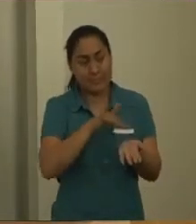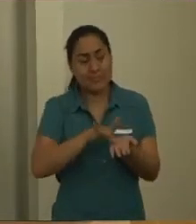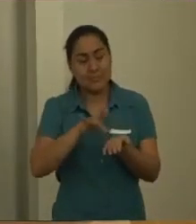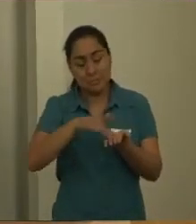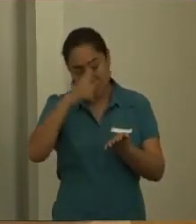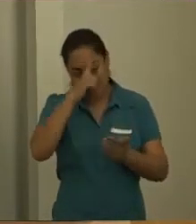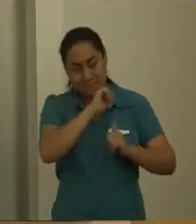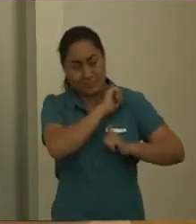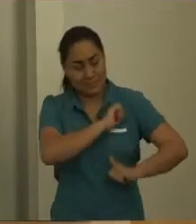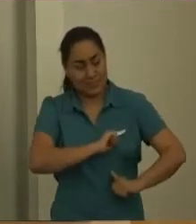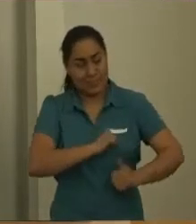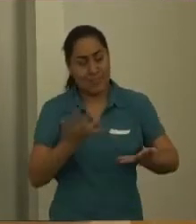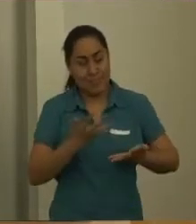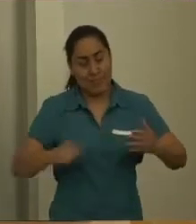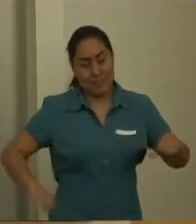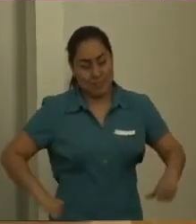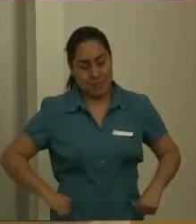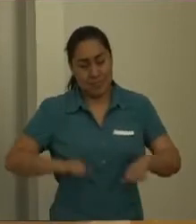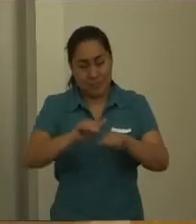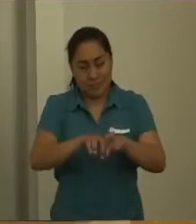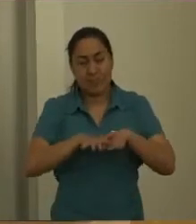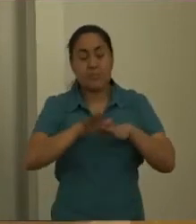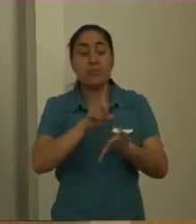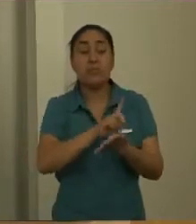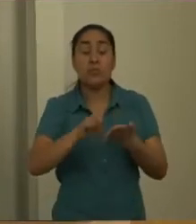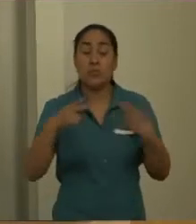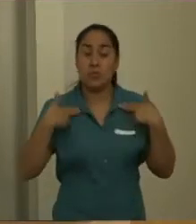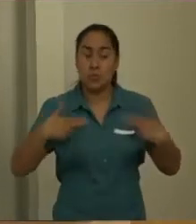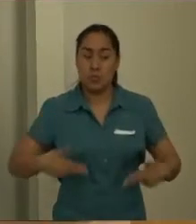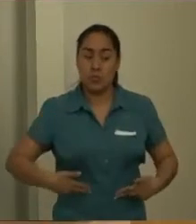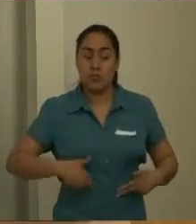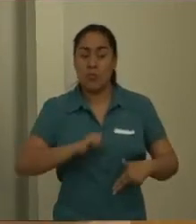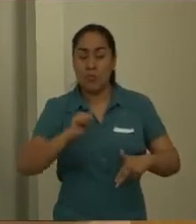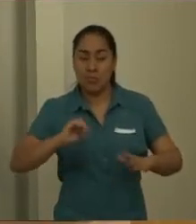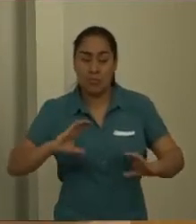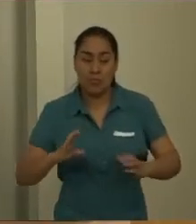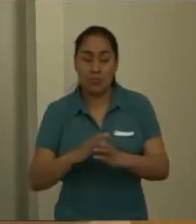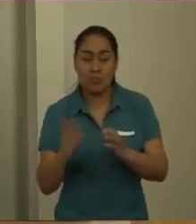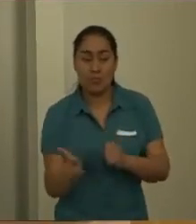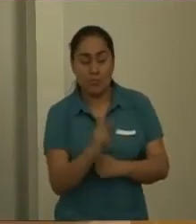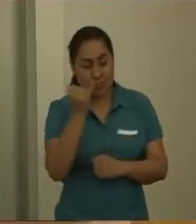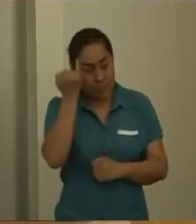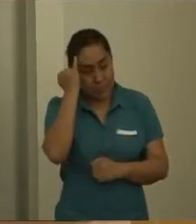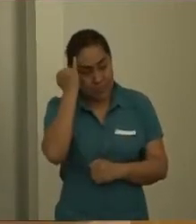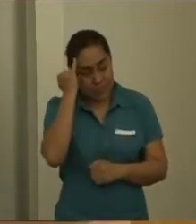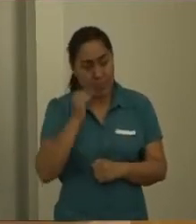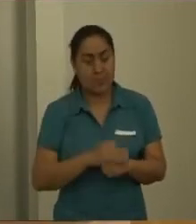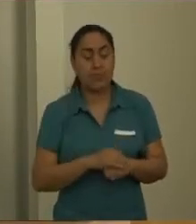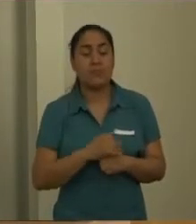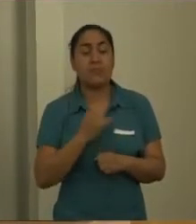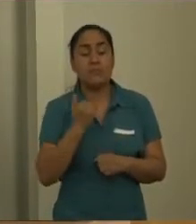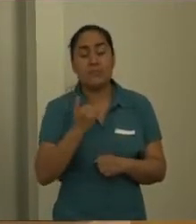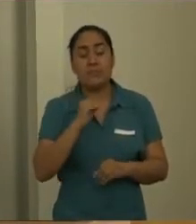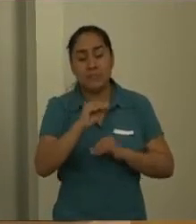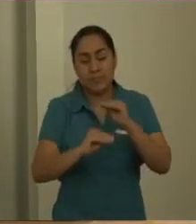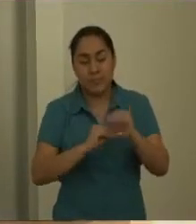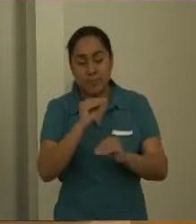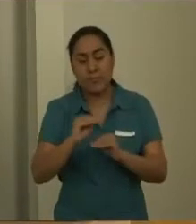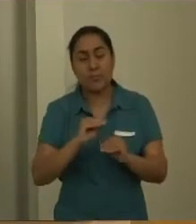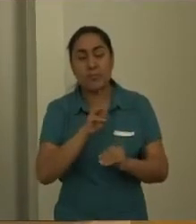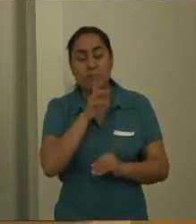y realización del coloquio los derechos humanos de los pueblos y comunidades indígenas frente a los proyectos de desarrollo